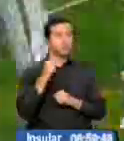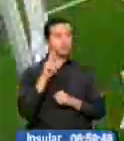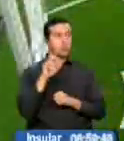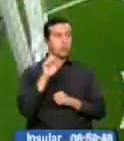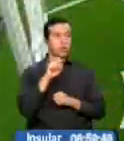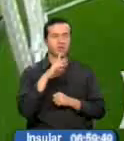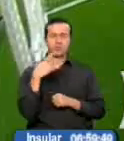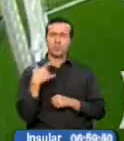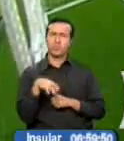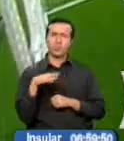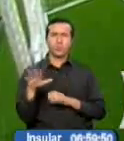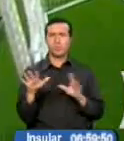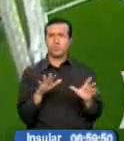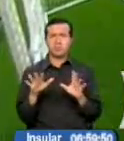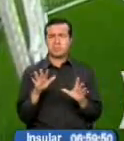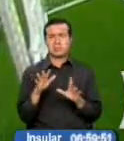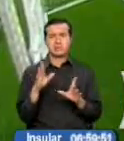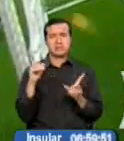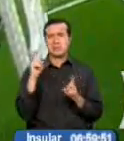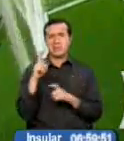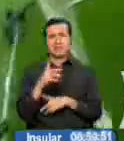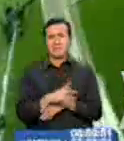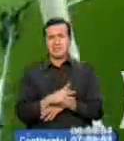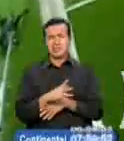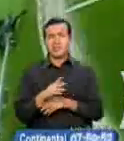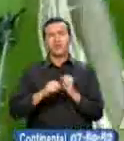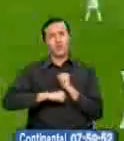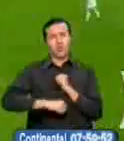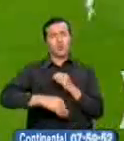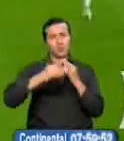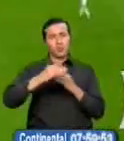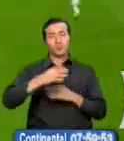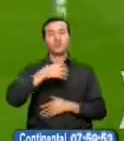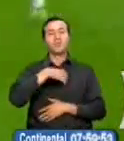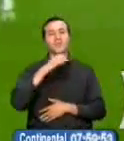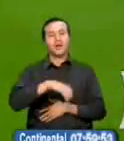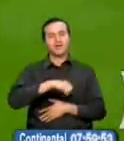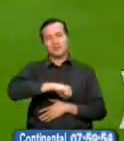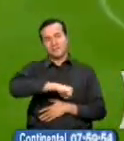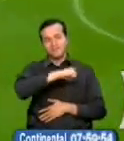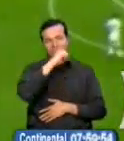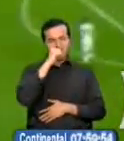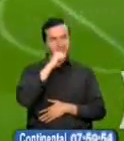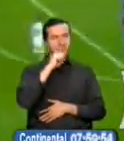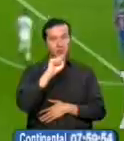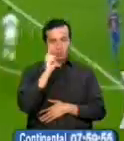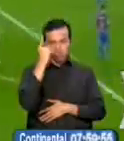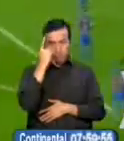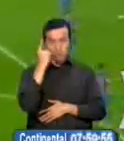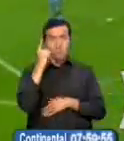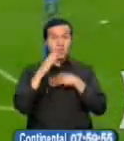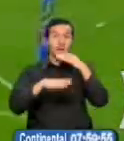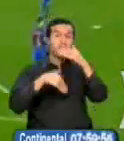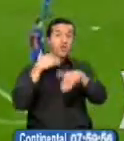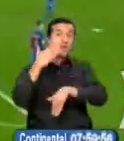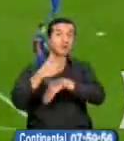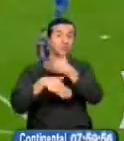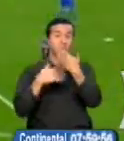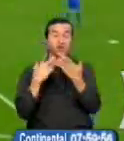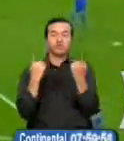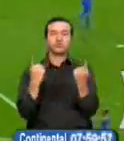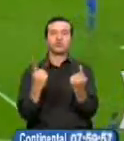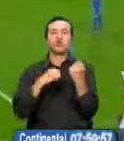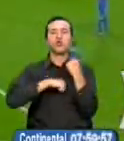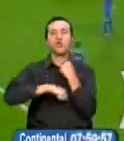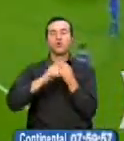abajo, inalcanzable para el golero del conjunto del Real Madrid. Cabezazo abajo, pero llegaría el gol del